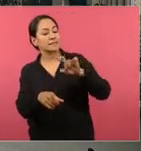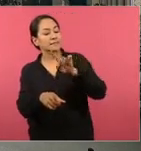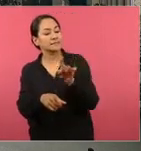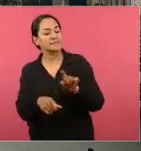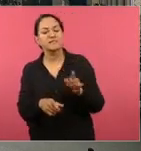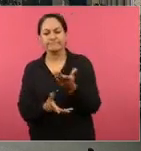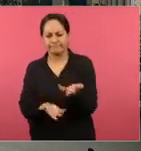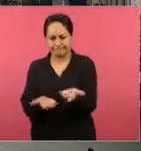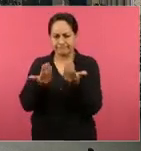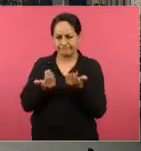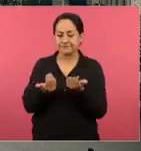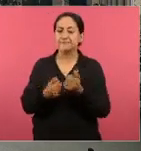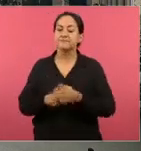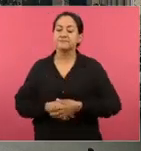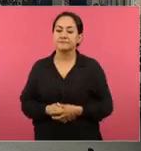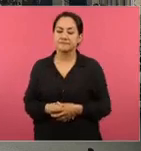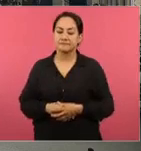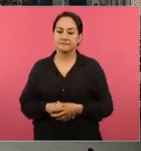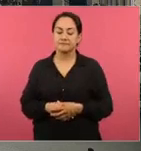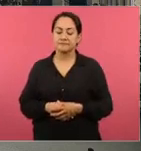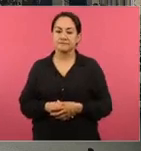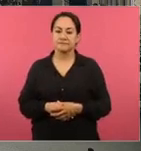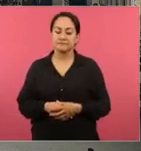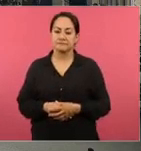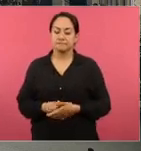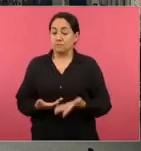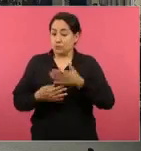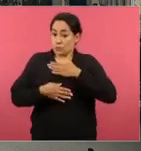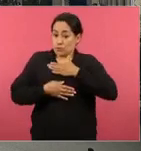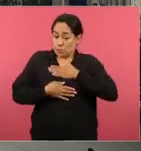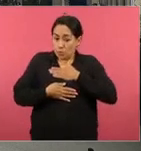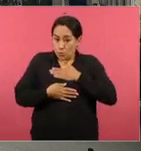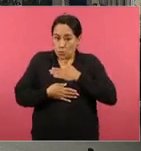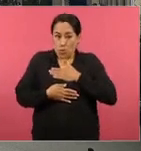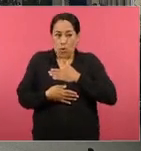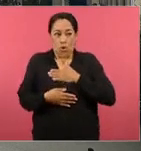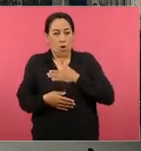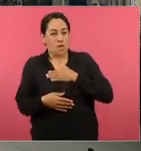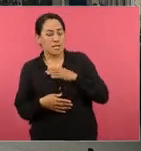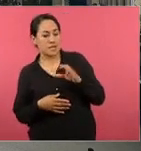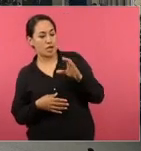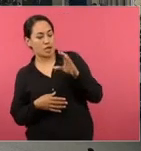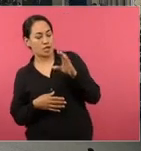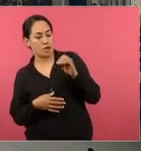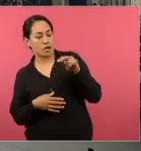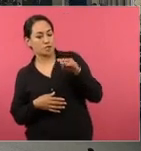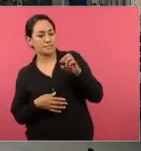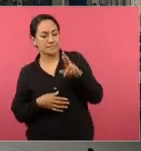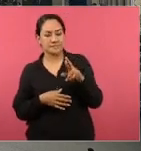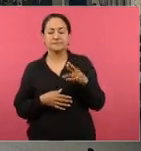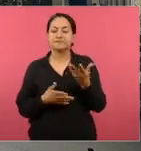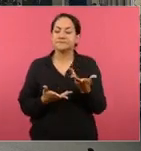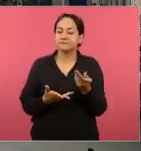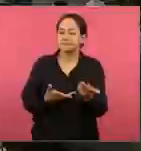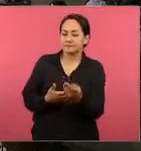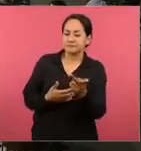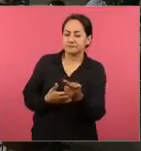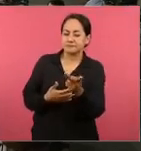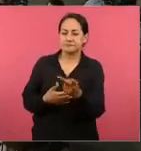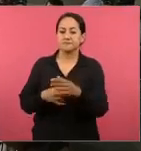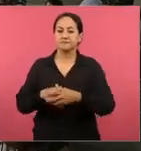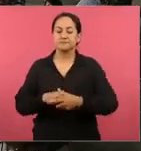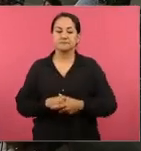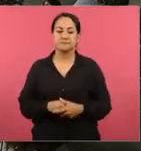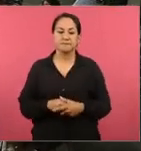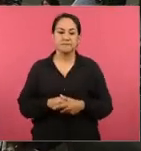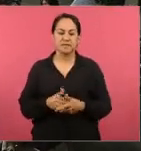tardes. Judith Hernández de Canal 11. Bueno, sabemos que debido al amparo que